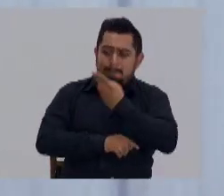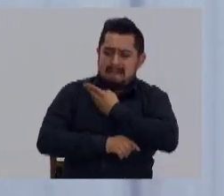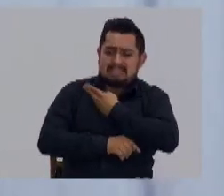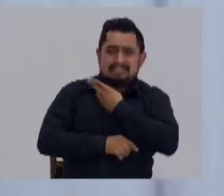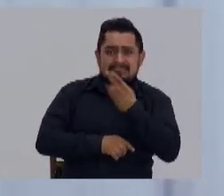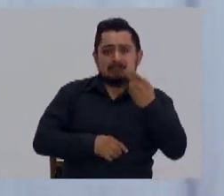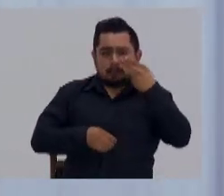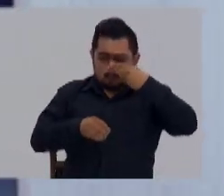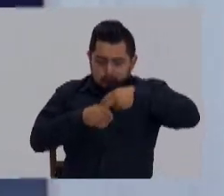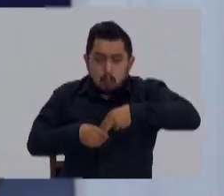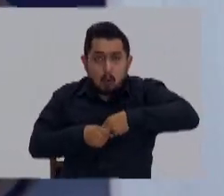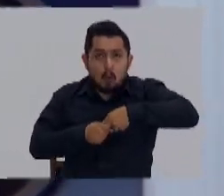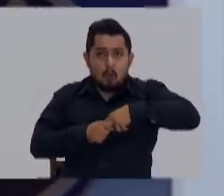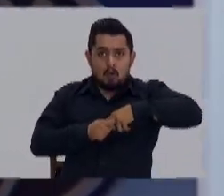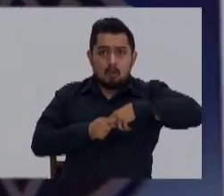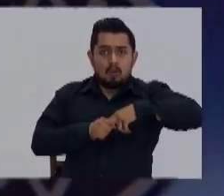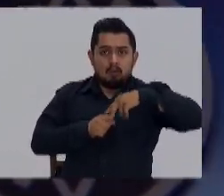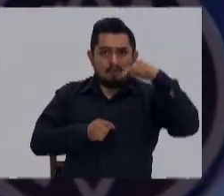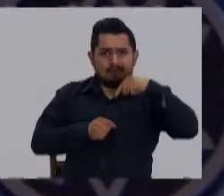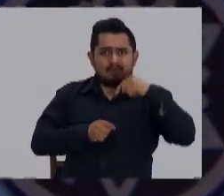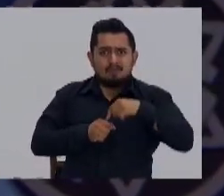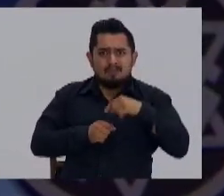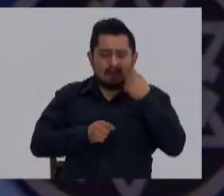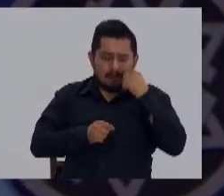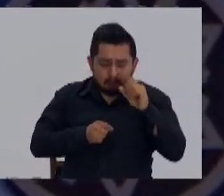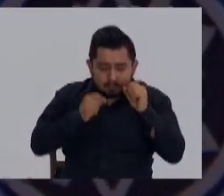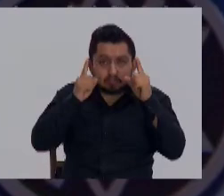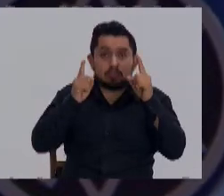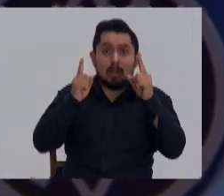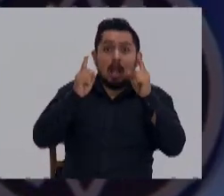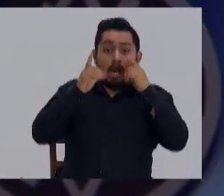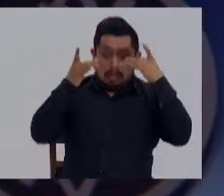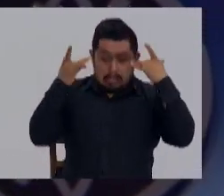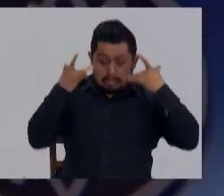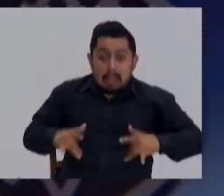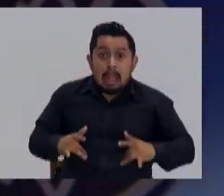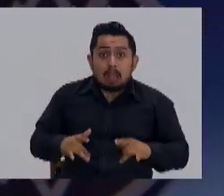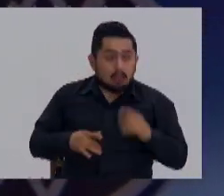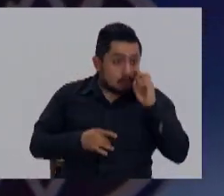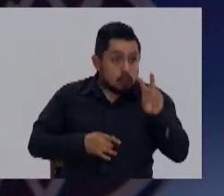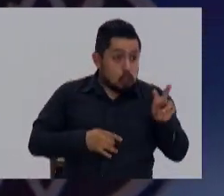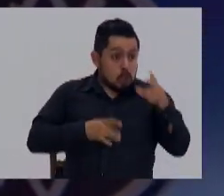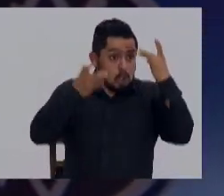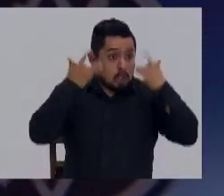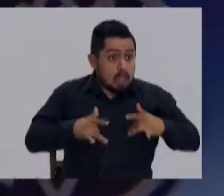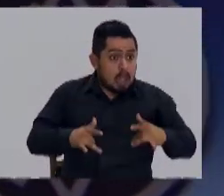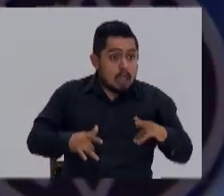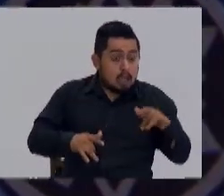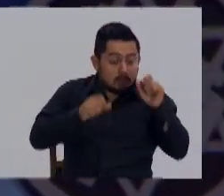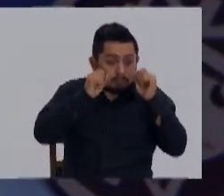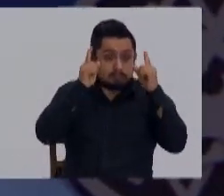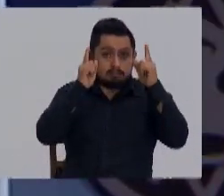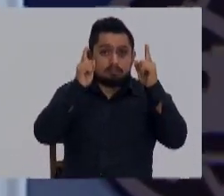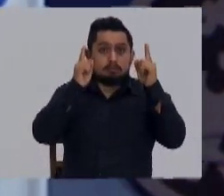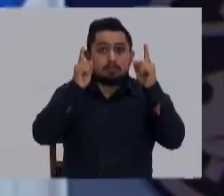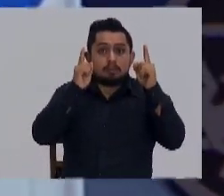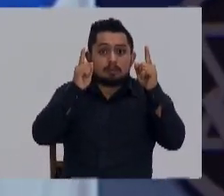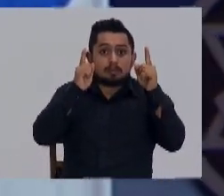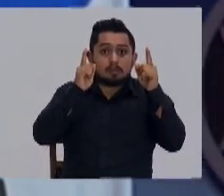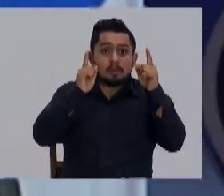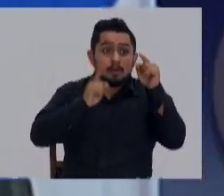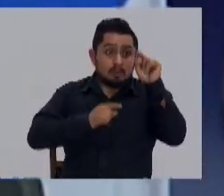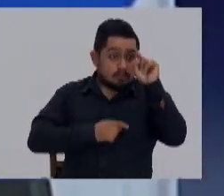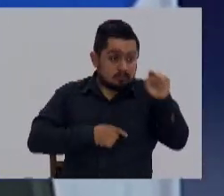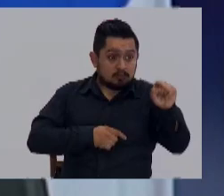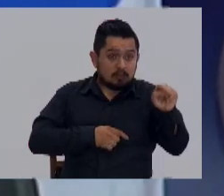entró, ellos dieron, ¿qué vieron ellos primero? Estamos desnudos, dijeron. Descubrieron algo. Y